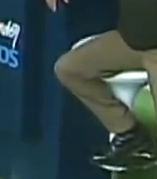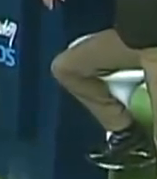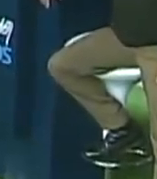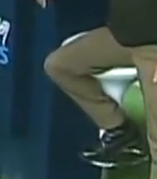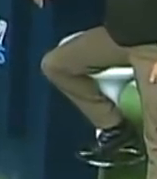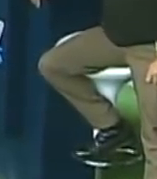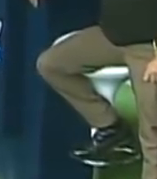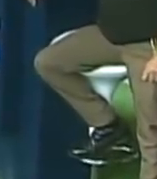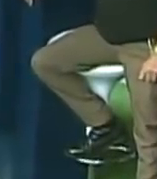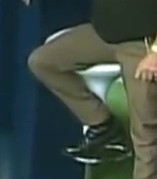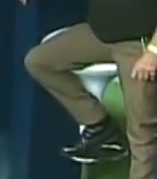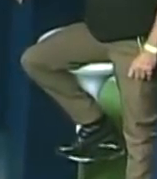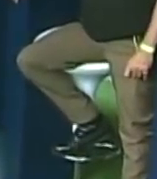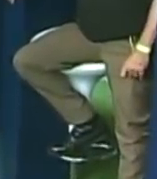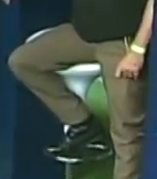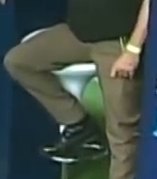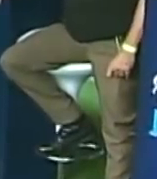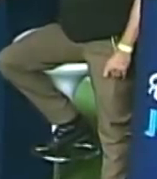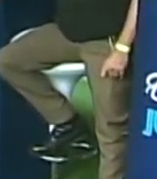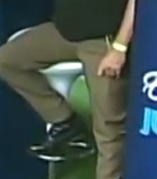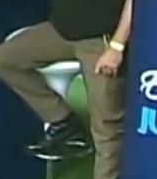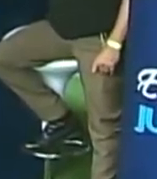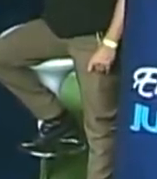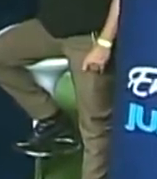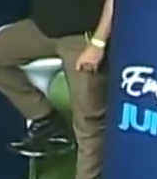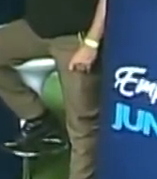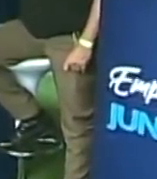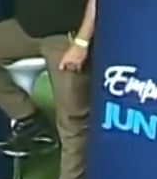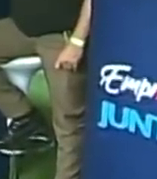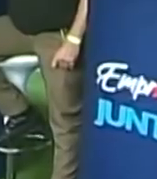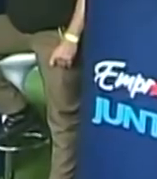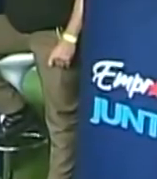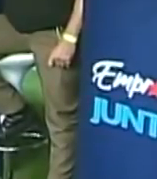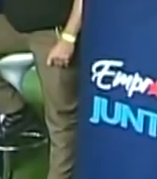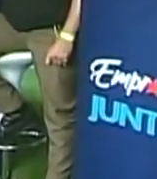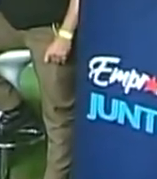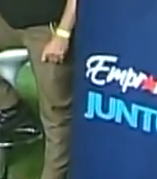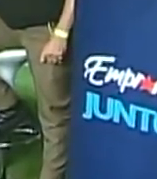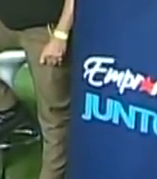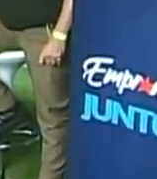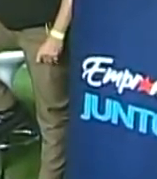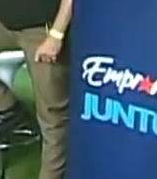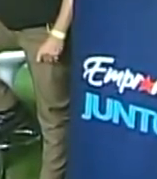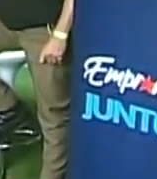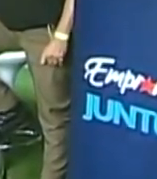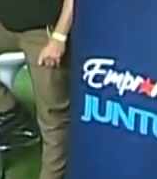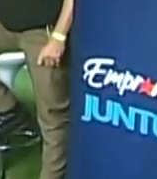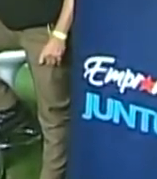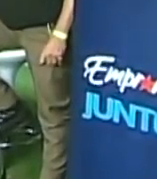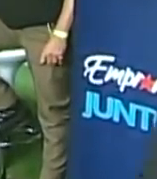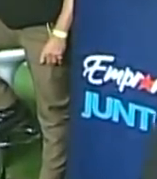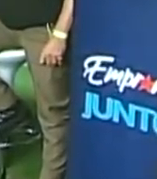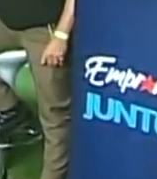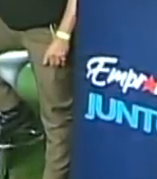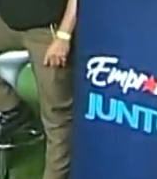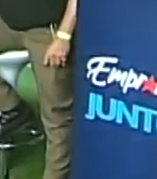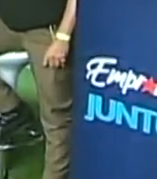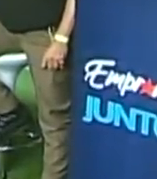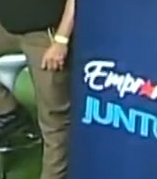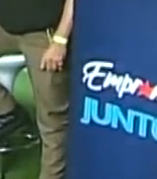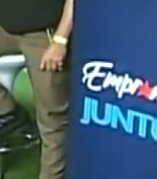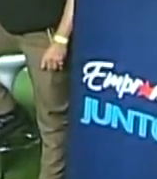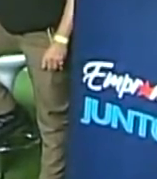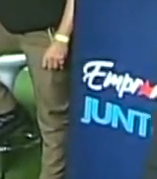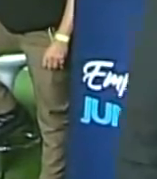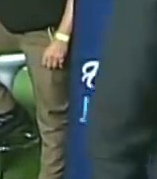apoyo institucional a la existencia de un emprendimiento. Ricardo Sánchez, por favor, buenas tardes, adelante. Buenas tardes,